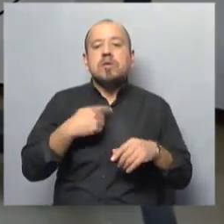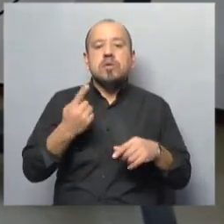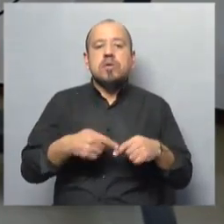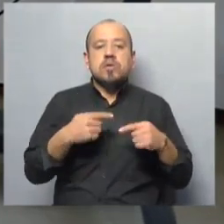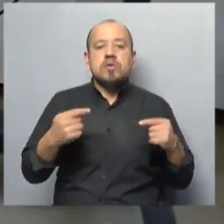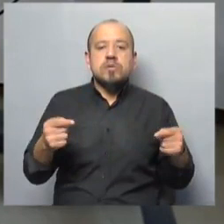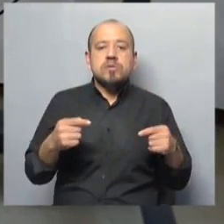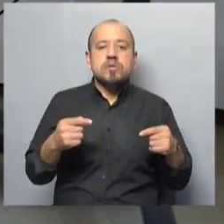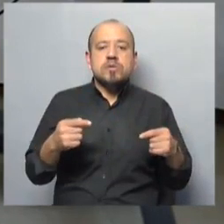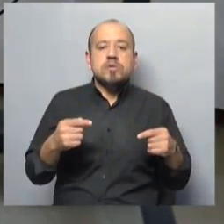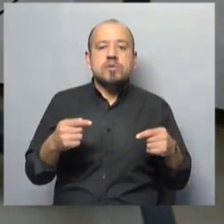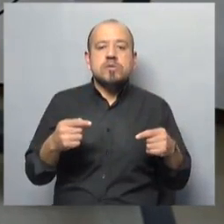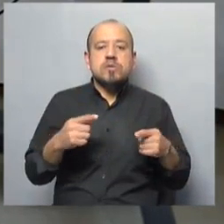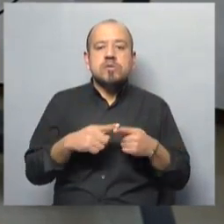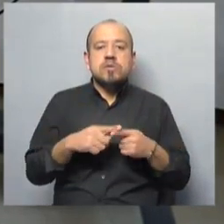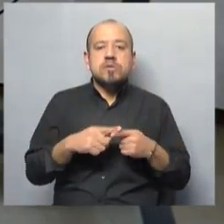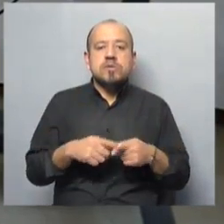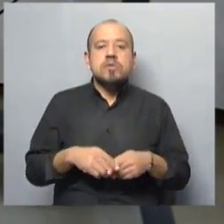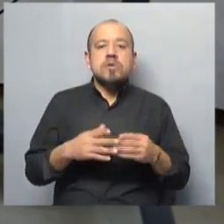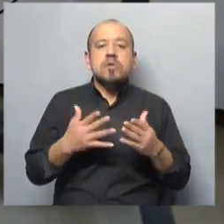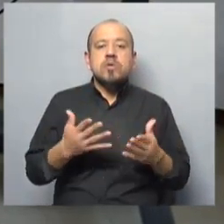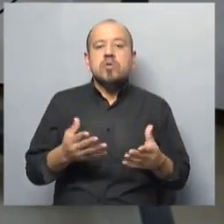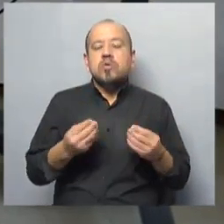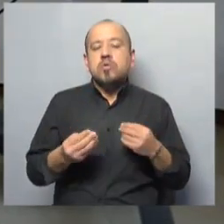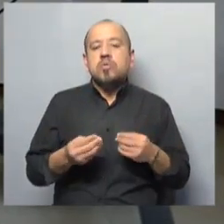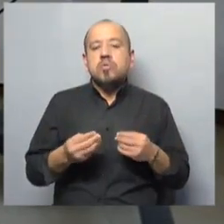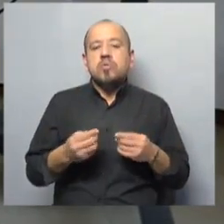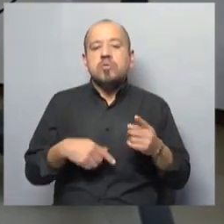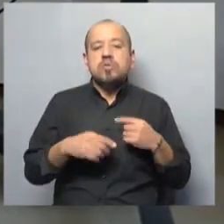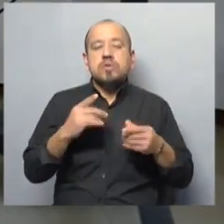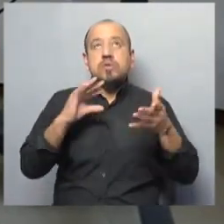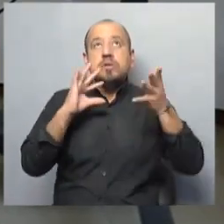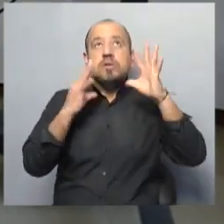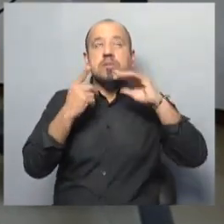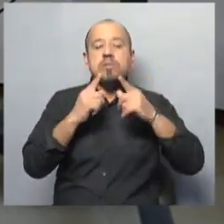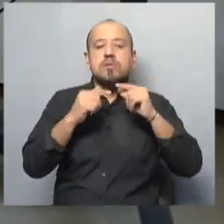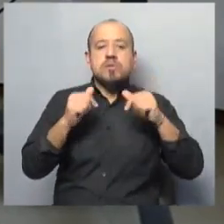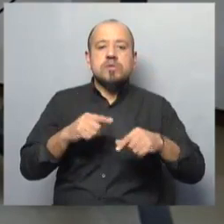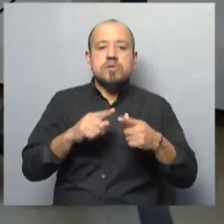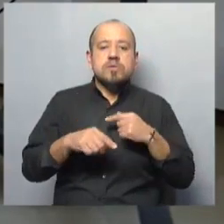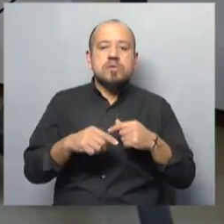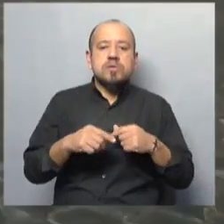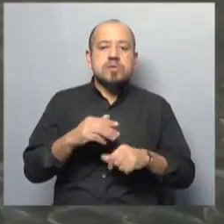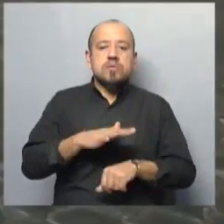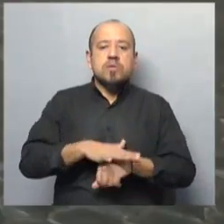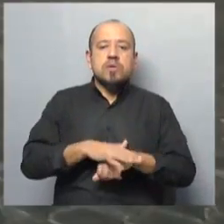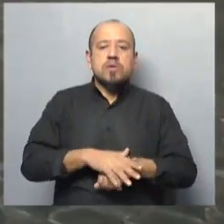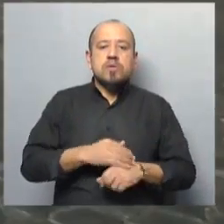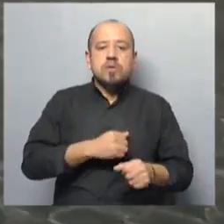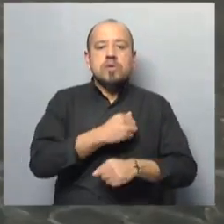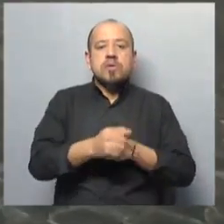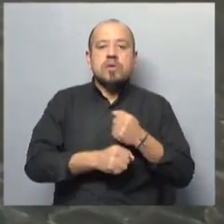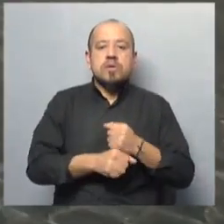escala más regional y global acerca de cómo va a afectar las condiciones del tiempo en cada época del año. La